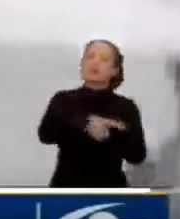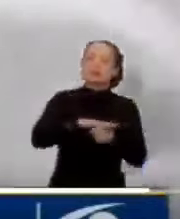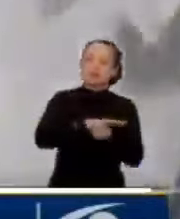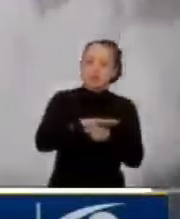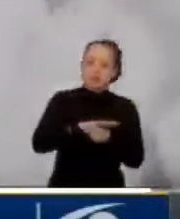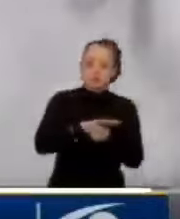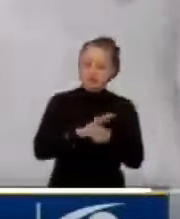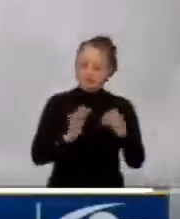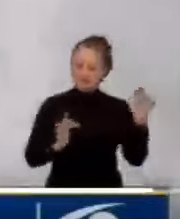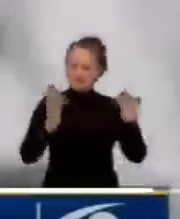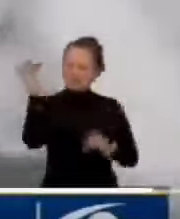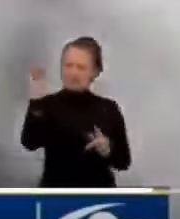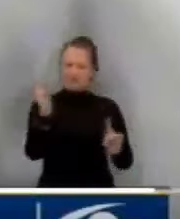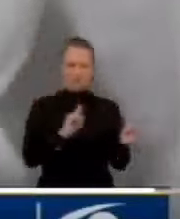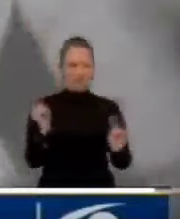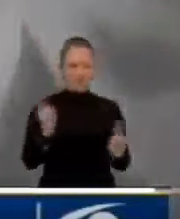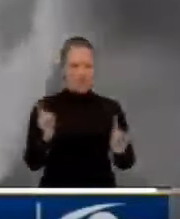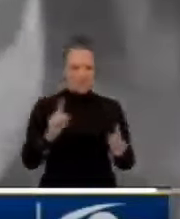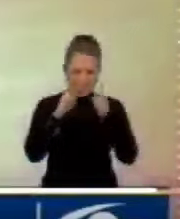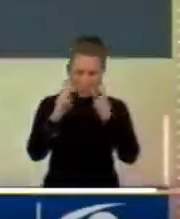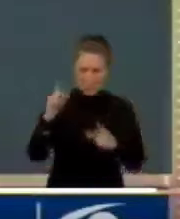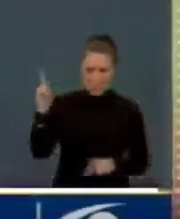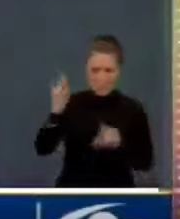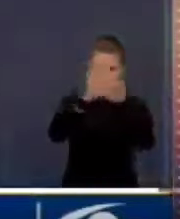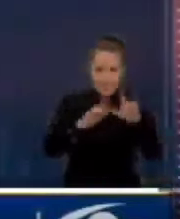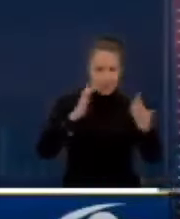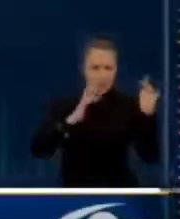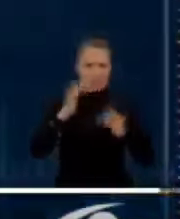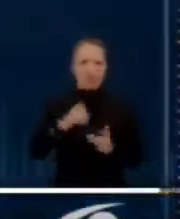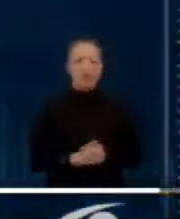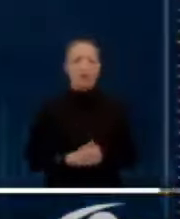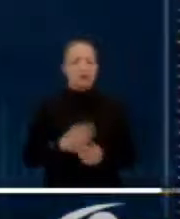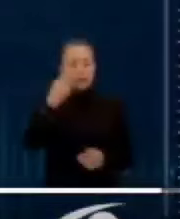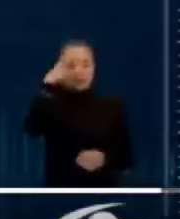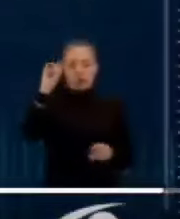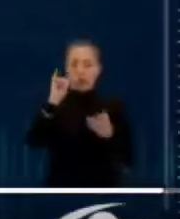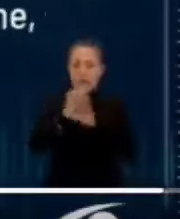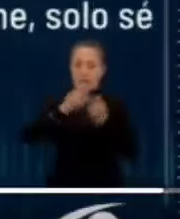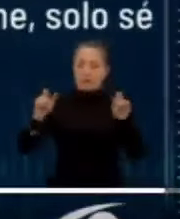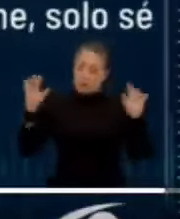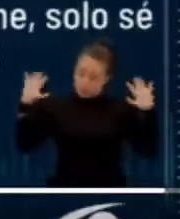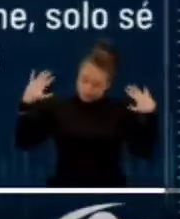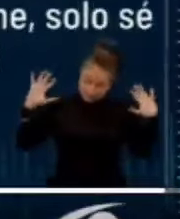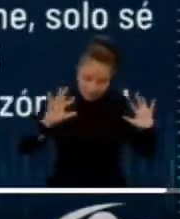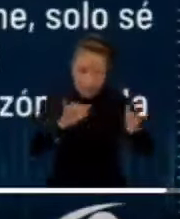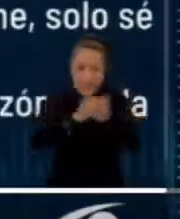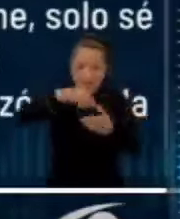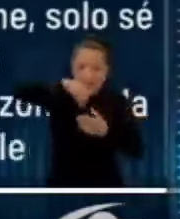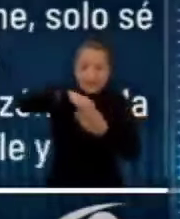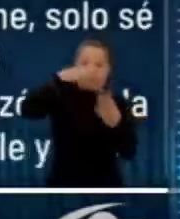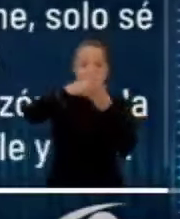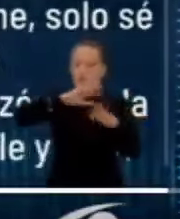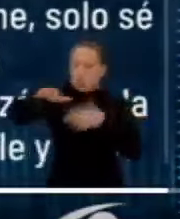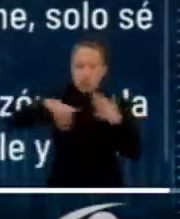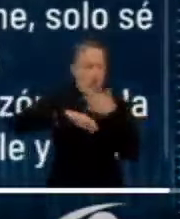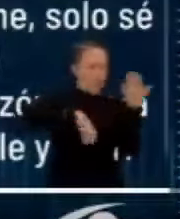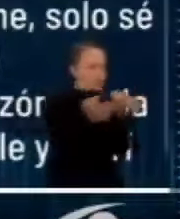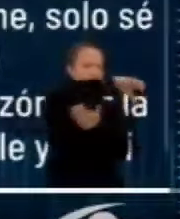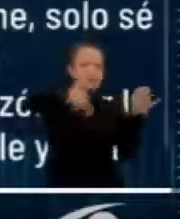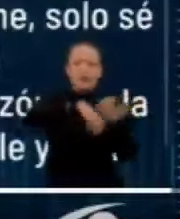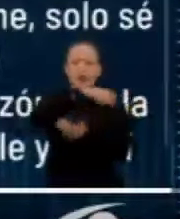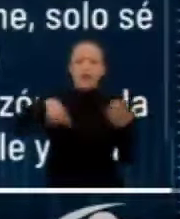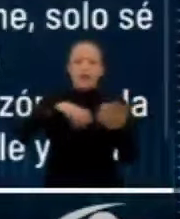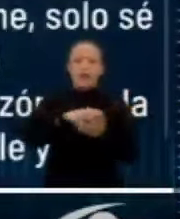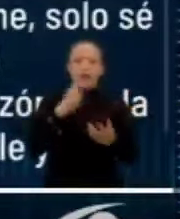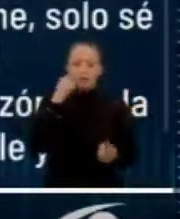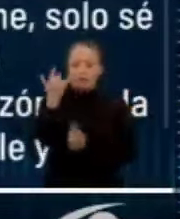no coincide para nada con lo que se ve en los videos. De repente, una estampida humana desde el interior de la celda donde estaba recluido. Todo se hizo caos. Se estaban prendiendo